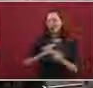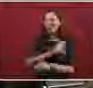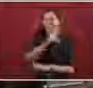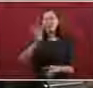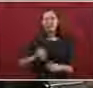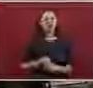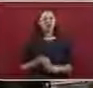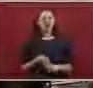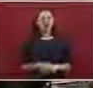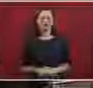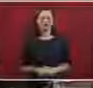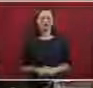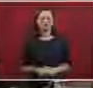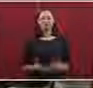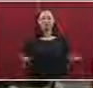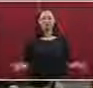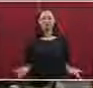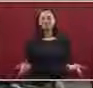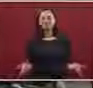O sea, nosotros